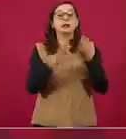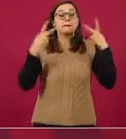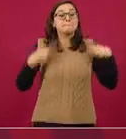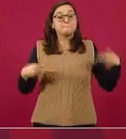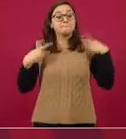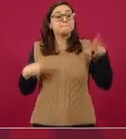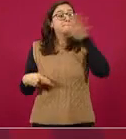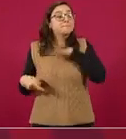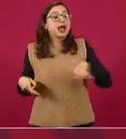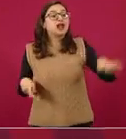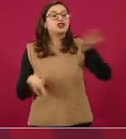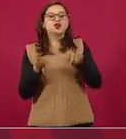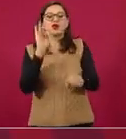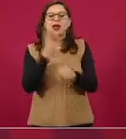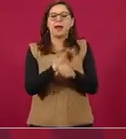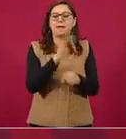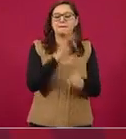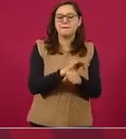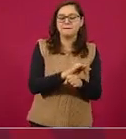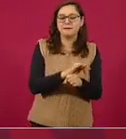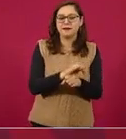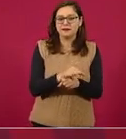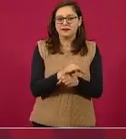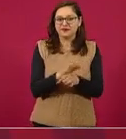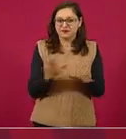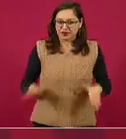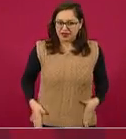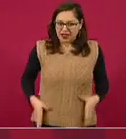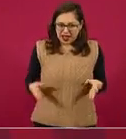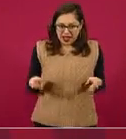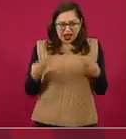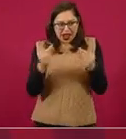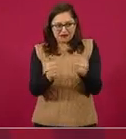Y eso es lo que está en debate,